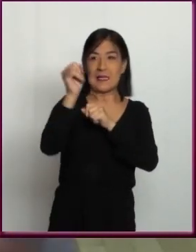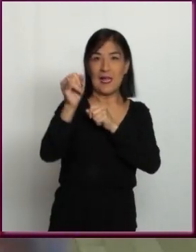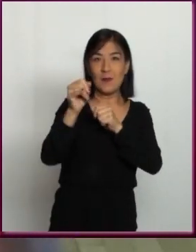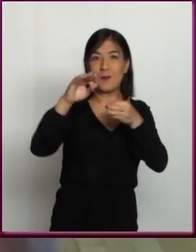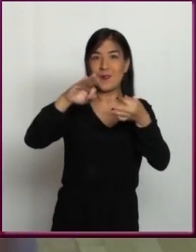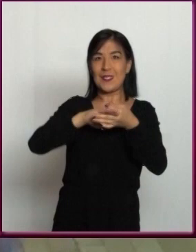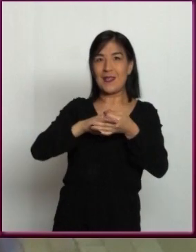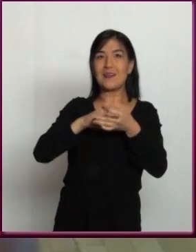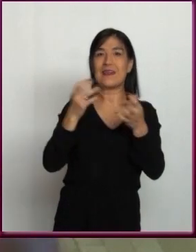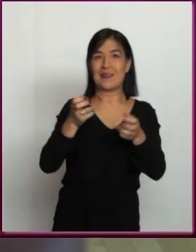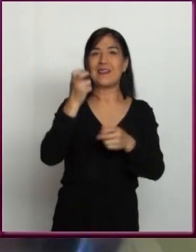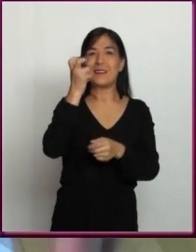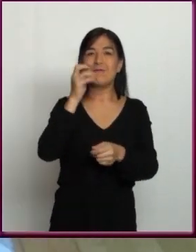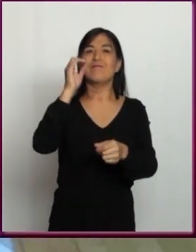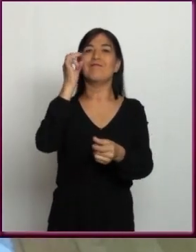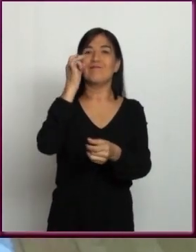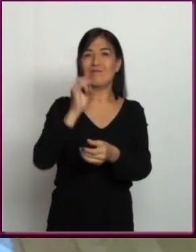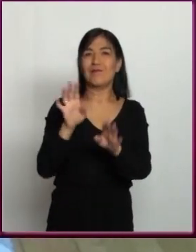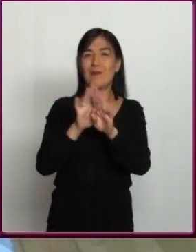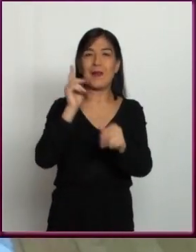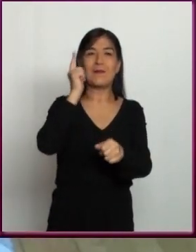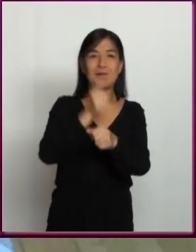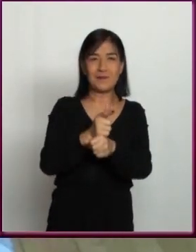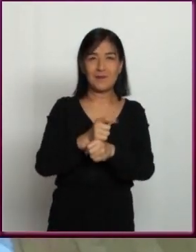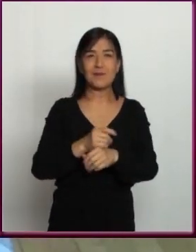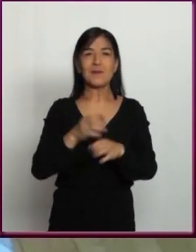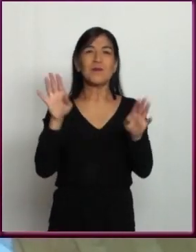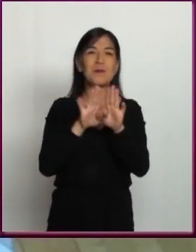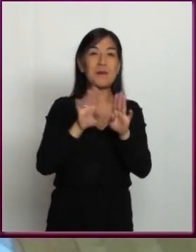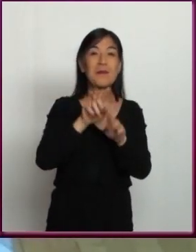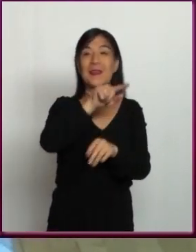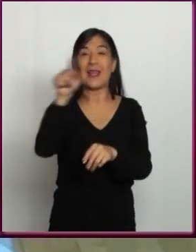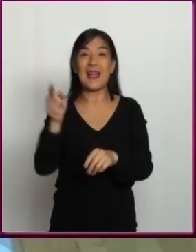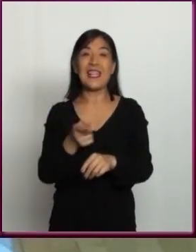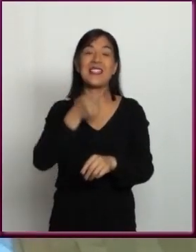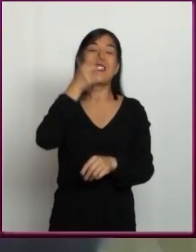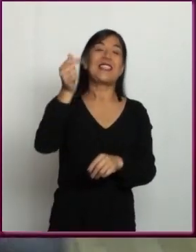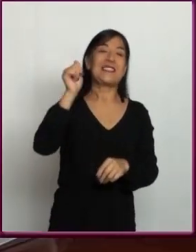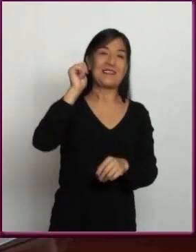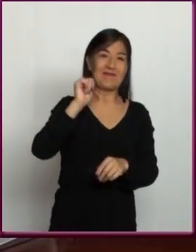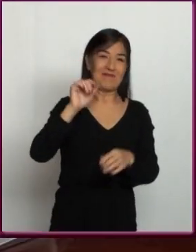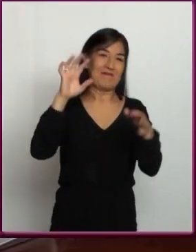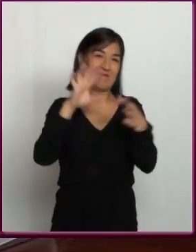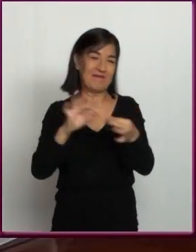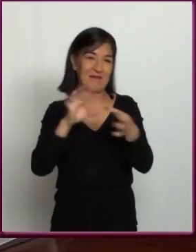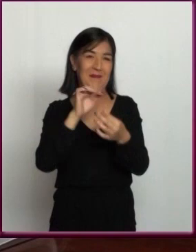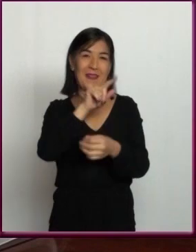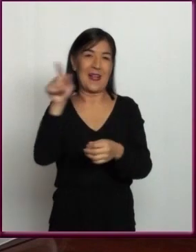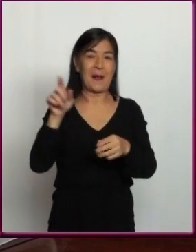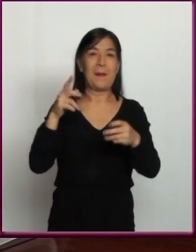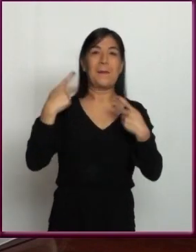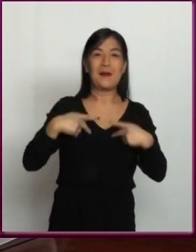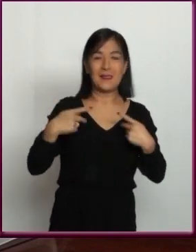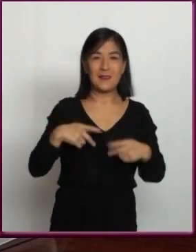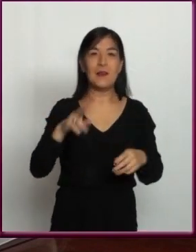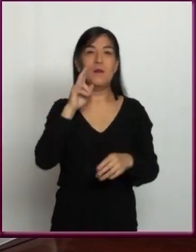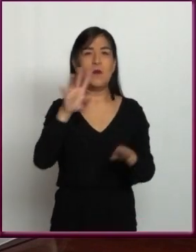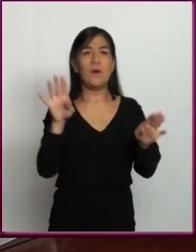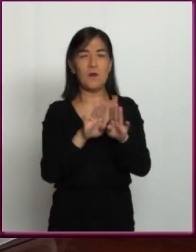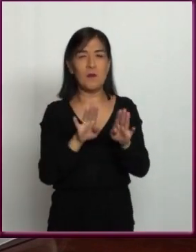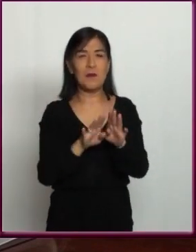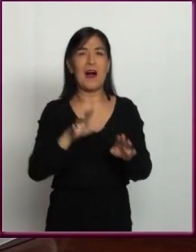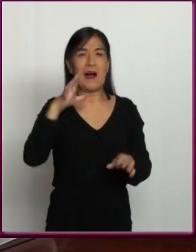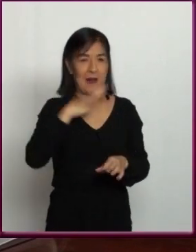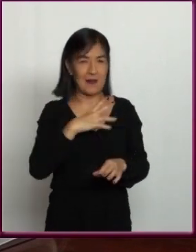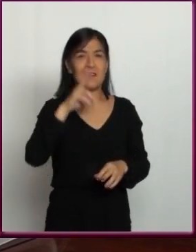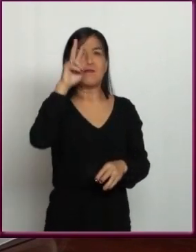esté. Este mito popular de las bolsas de agua colgadas en las tequerías tiene